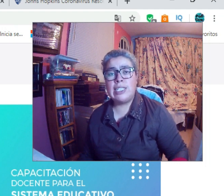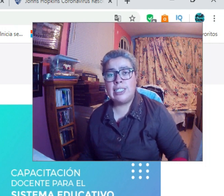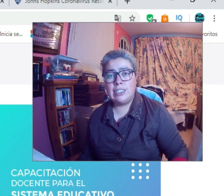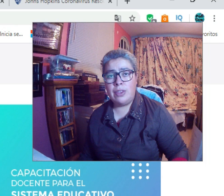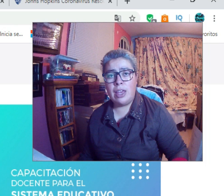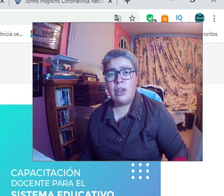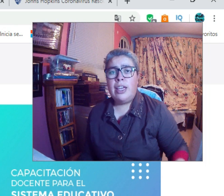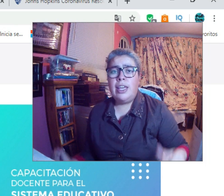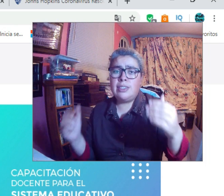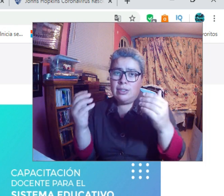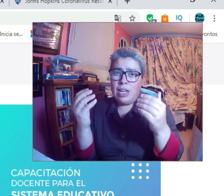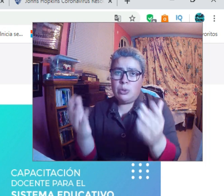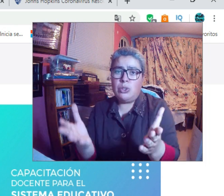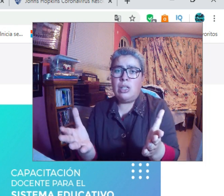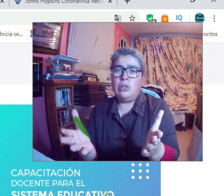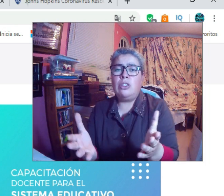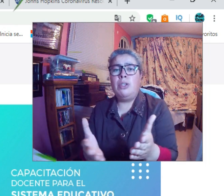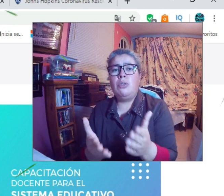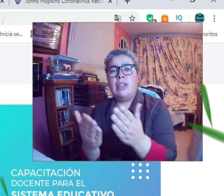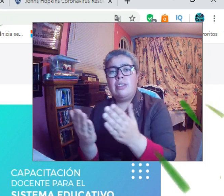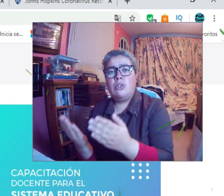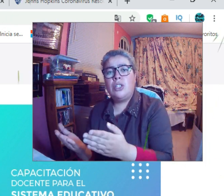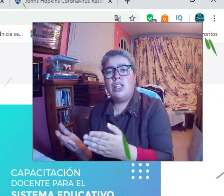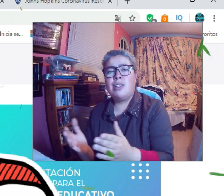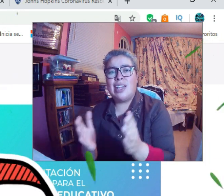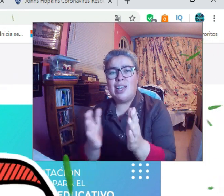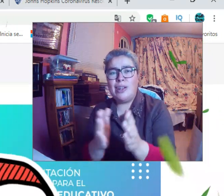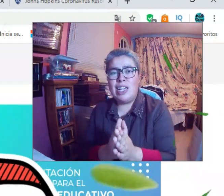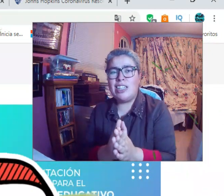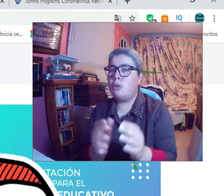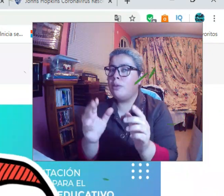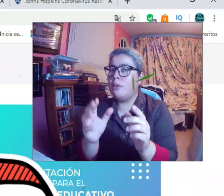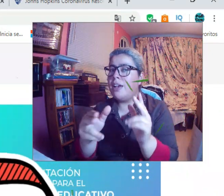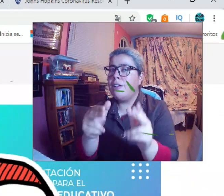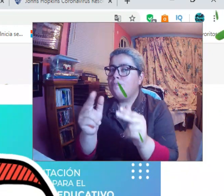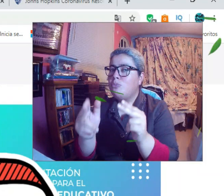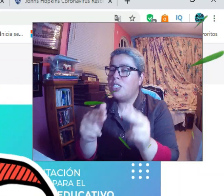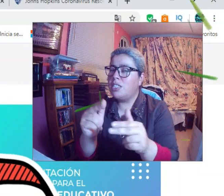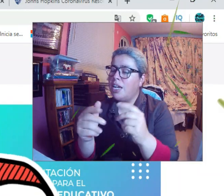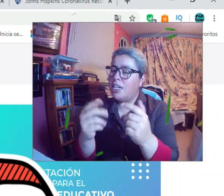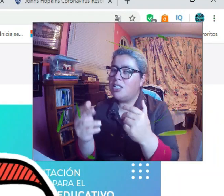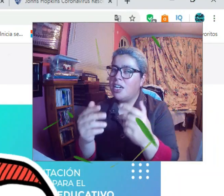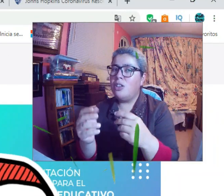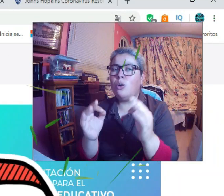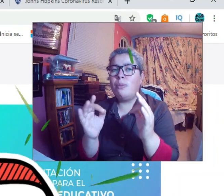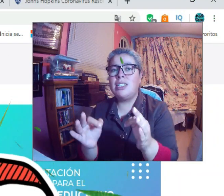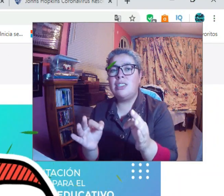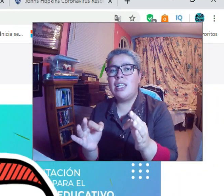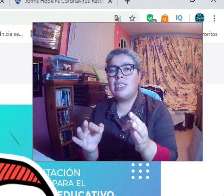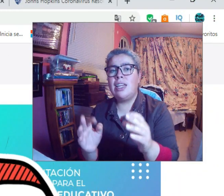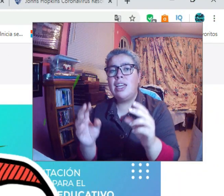para hacer este video y si te ha gustado yo te invito a que te suscribas, a que nos sigas porque mira, voy a estar ahí checando lo